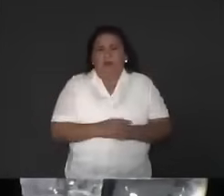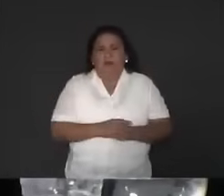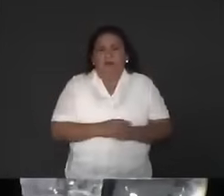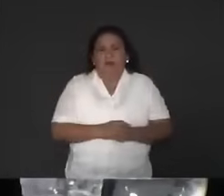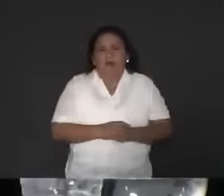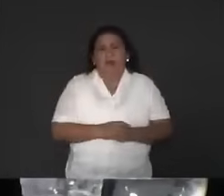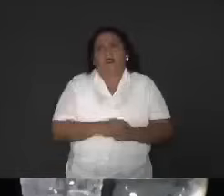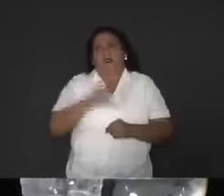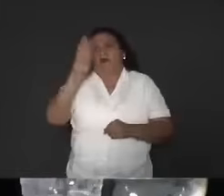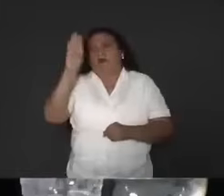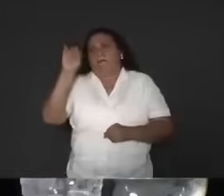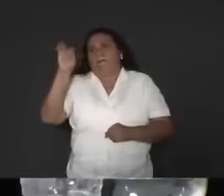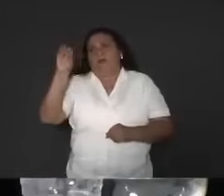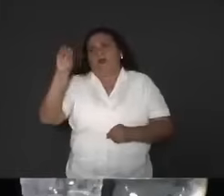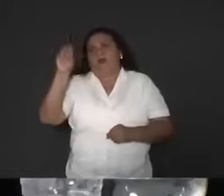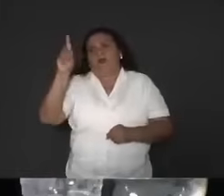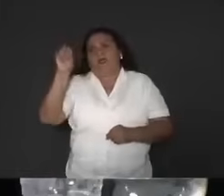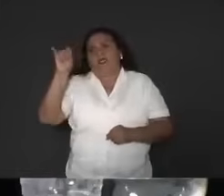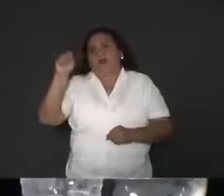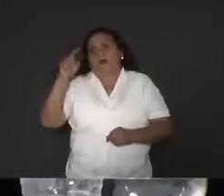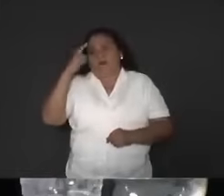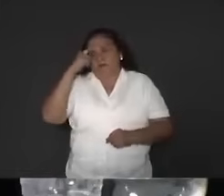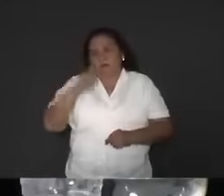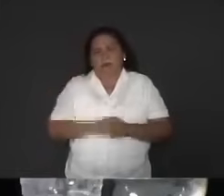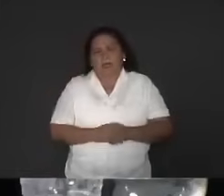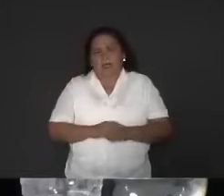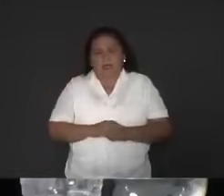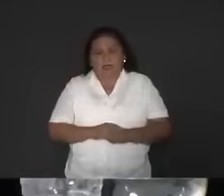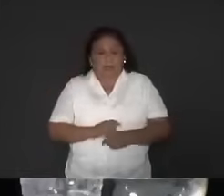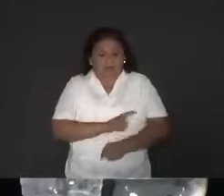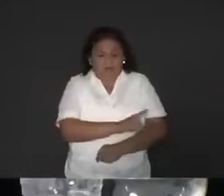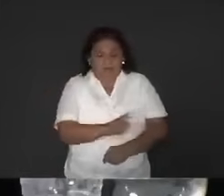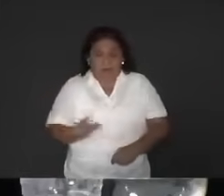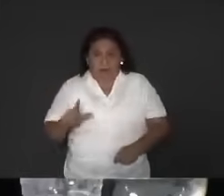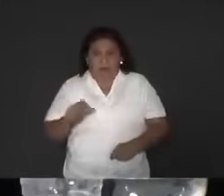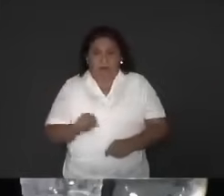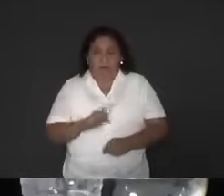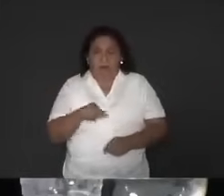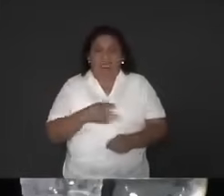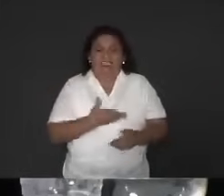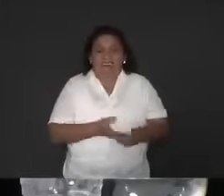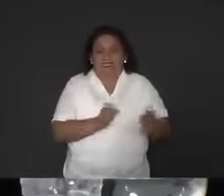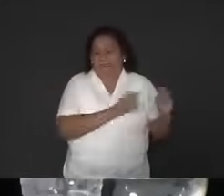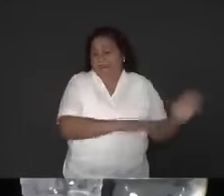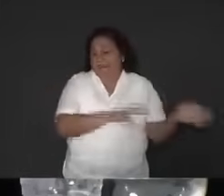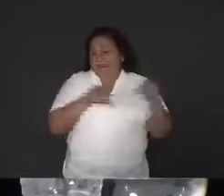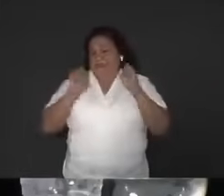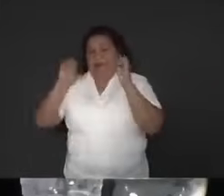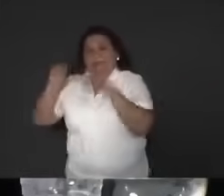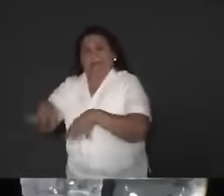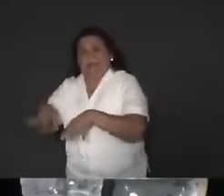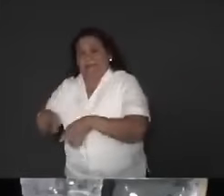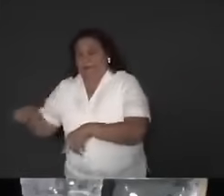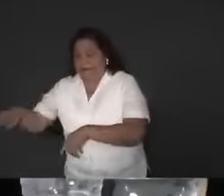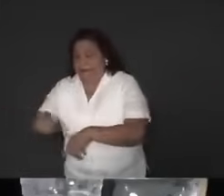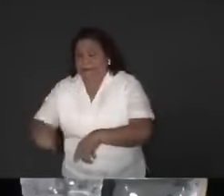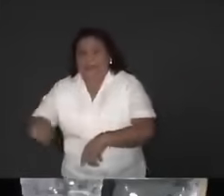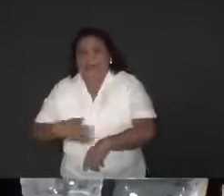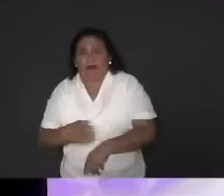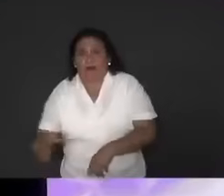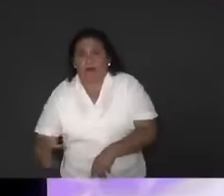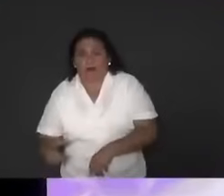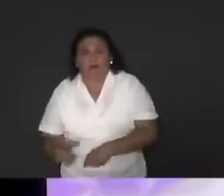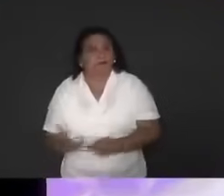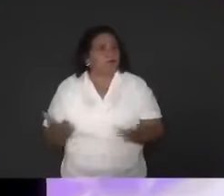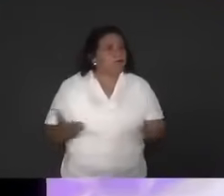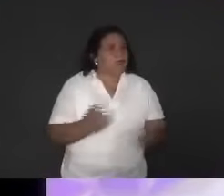los biodigestores y lagunas para descontaminar el agua antes de echarlas al manto freático. Gracias, candidata.